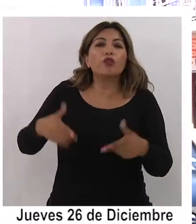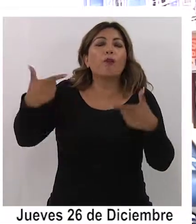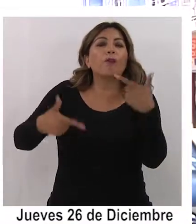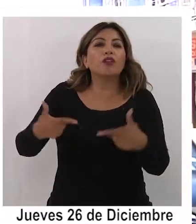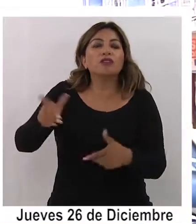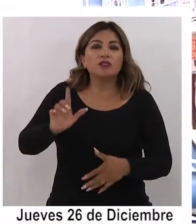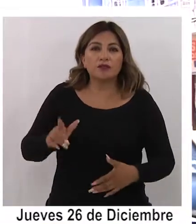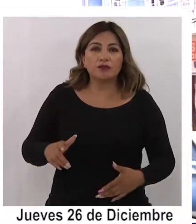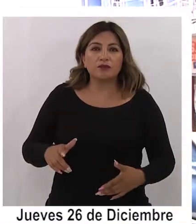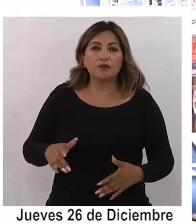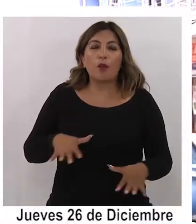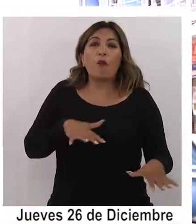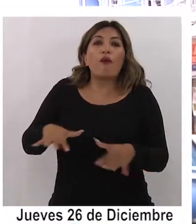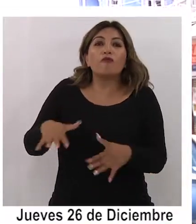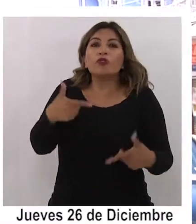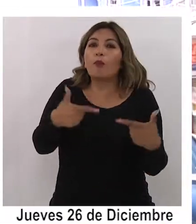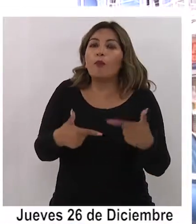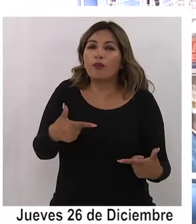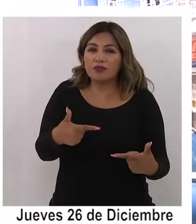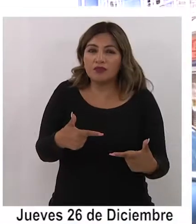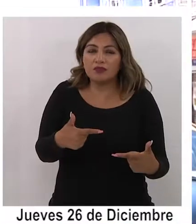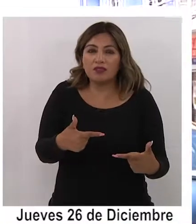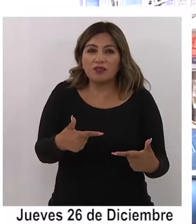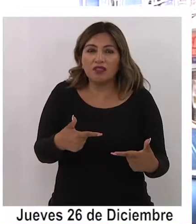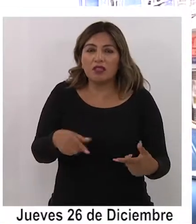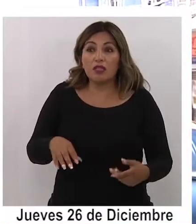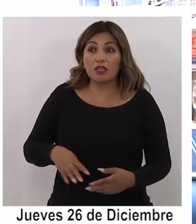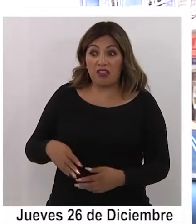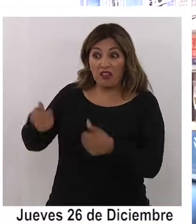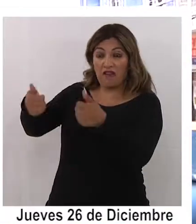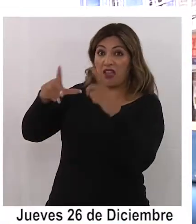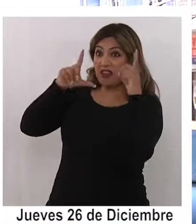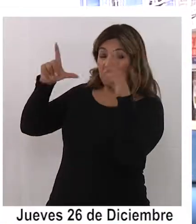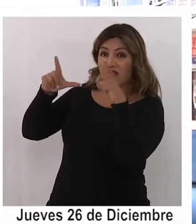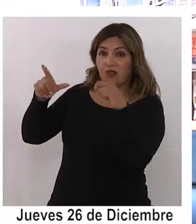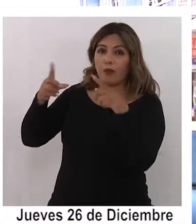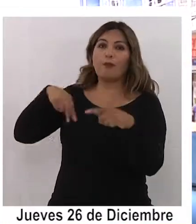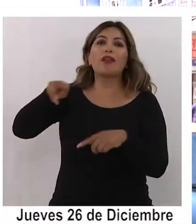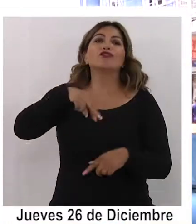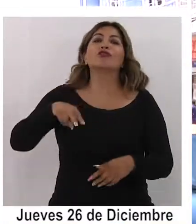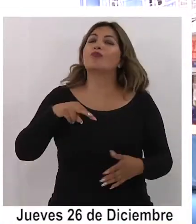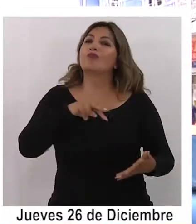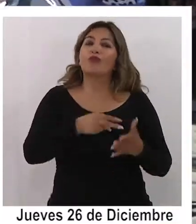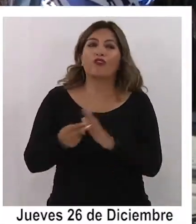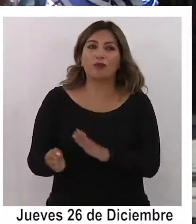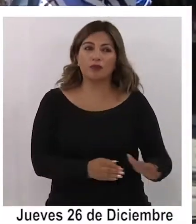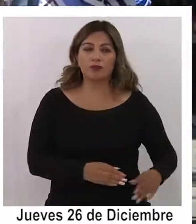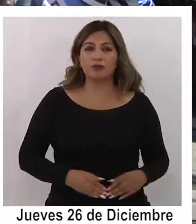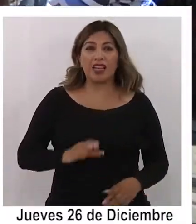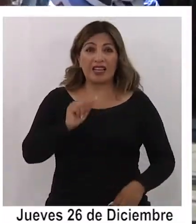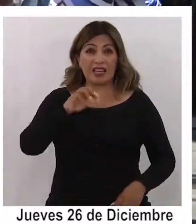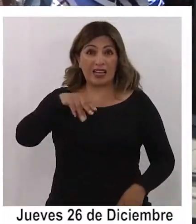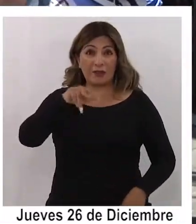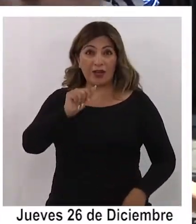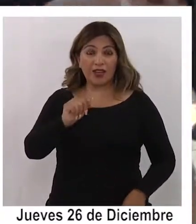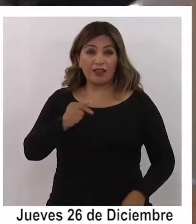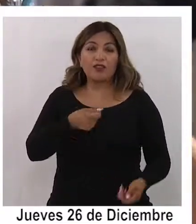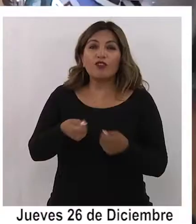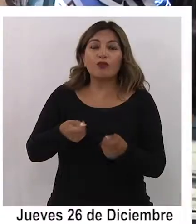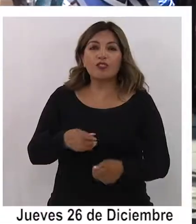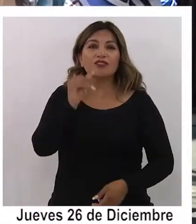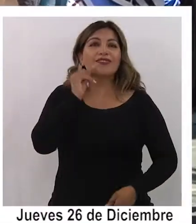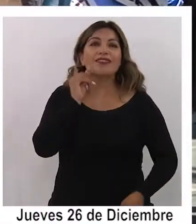políticos, porque no son movimientos comerciales, son movimientos políticos, quedaron bien con ellos, pero a nosotros nos perjudicaron grandemente. La Cámara de Comercio